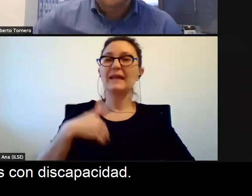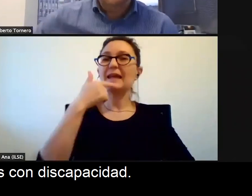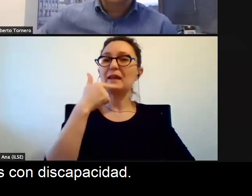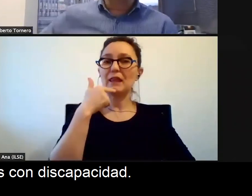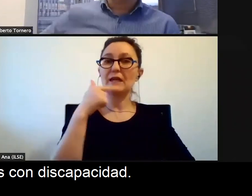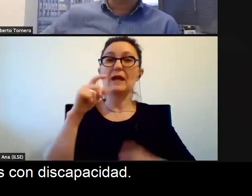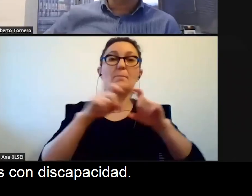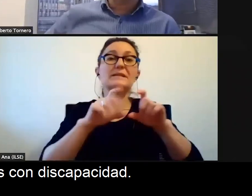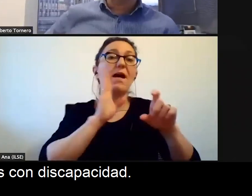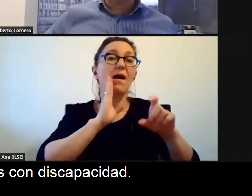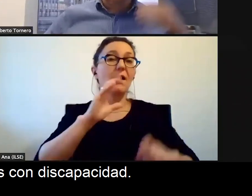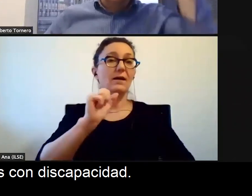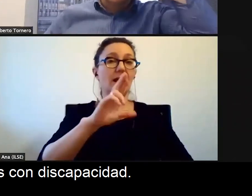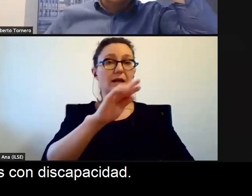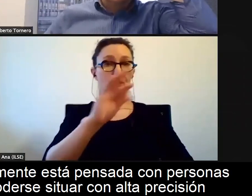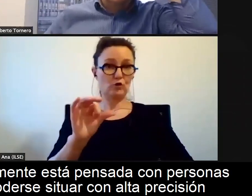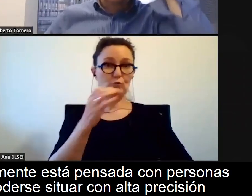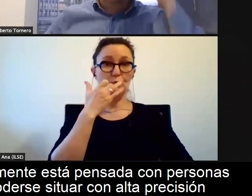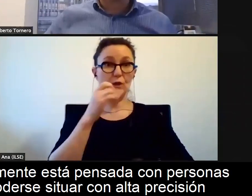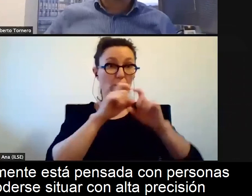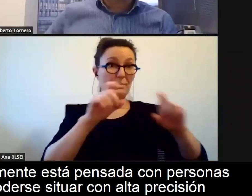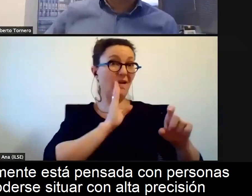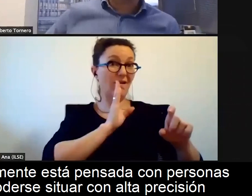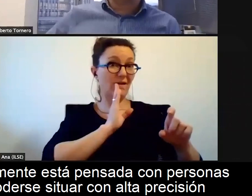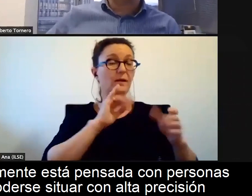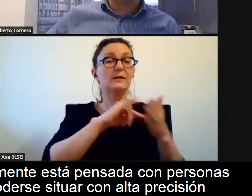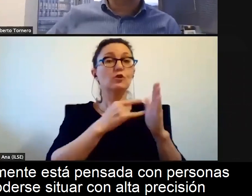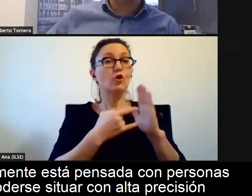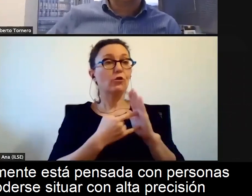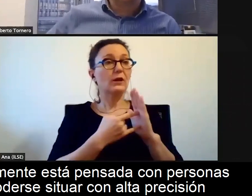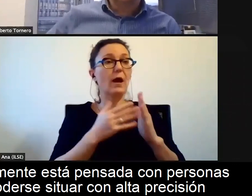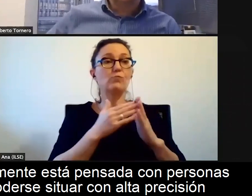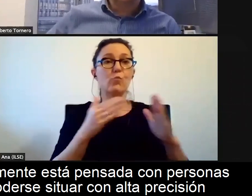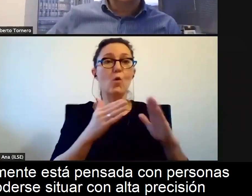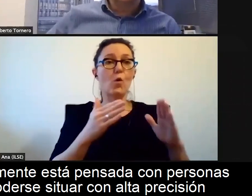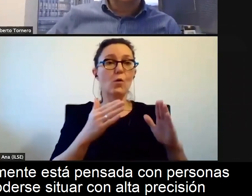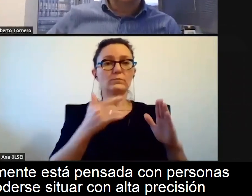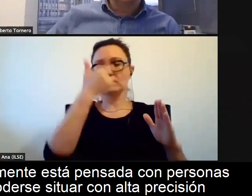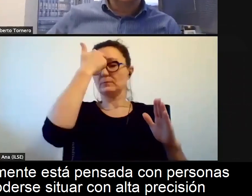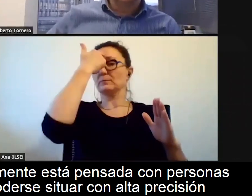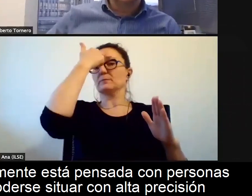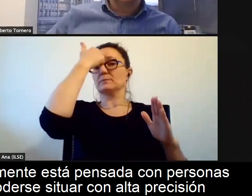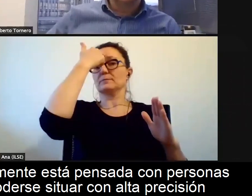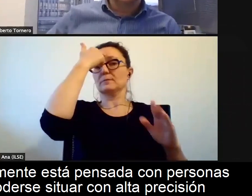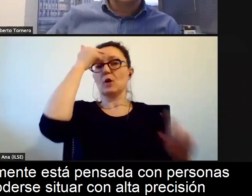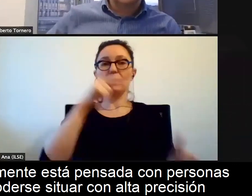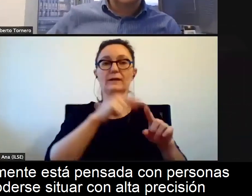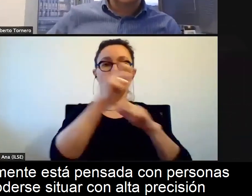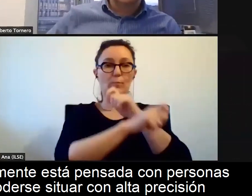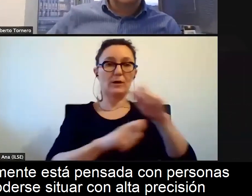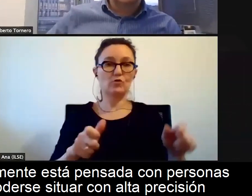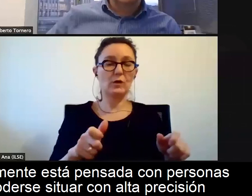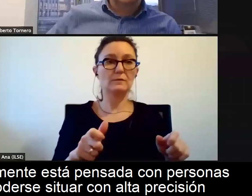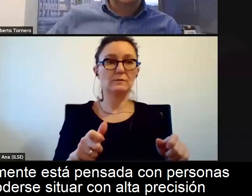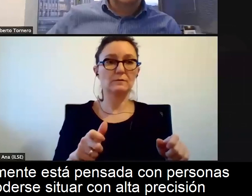decías, Carlos, ahora, ¿no? Efectivamente, la tecnología inicialmente era pensada para personas